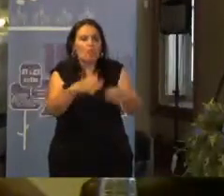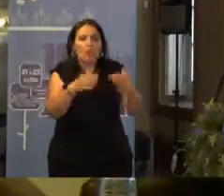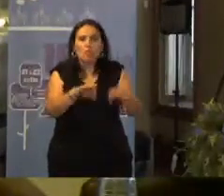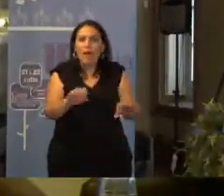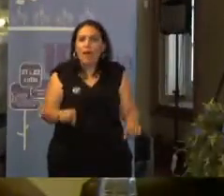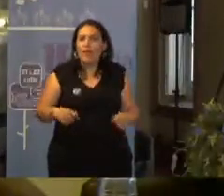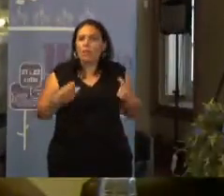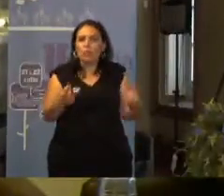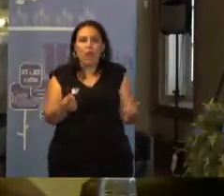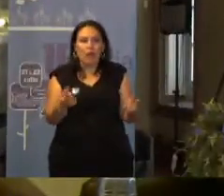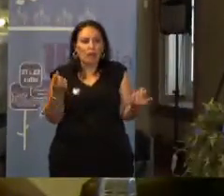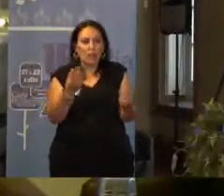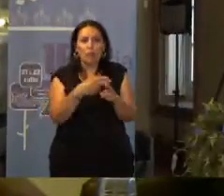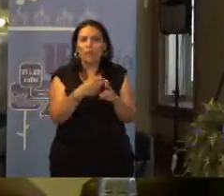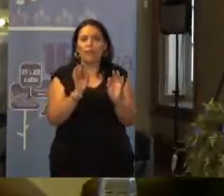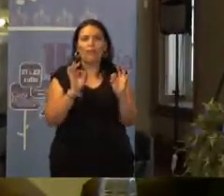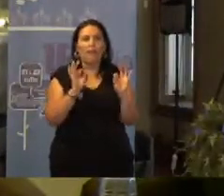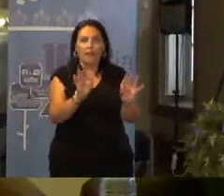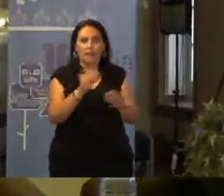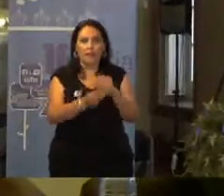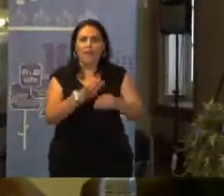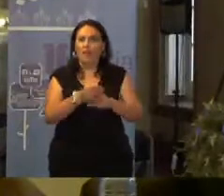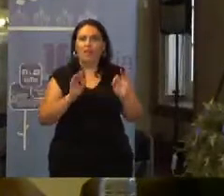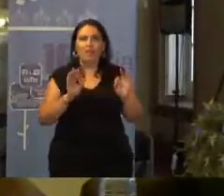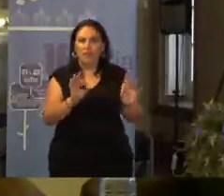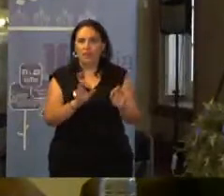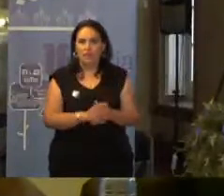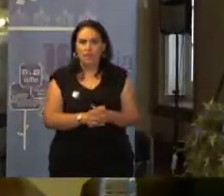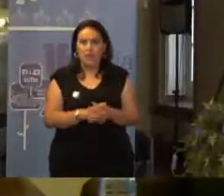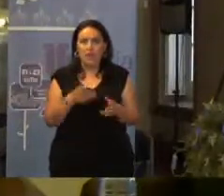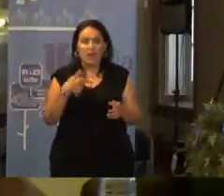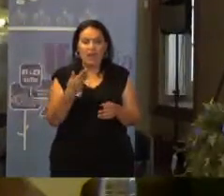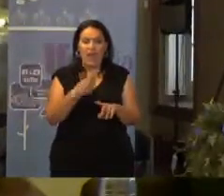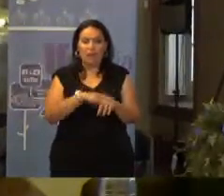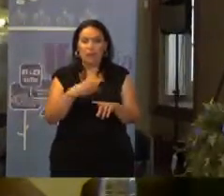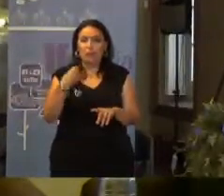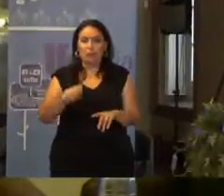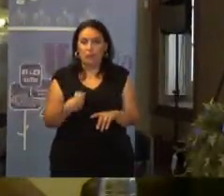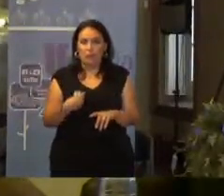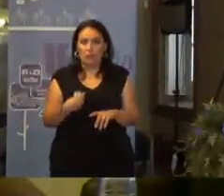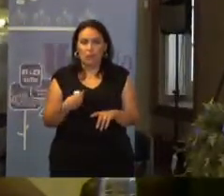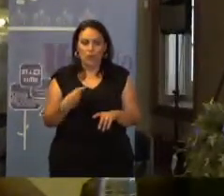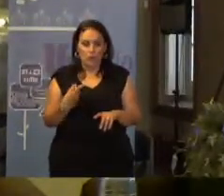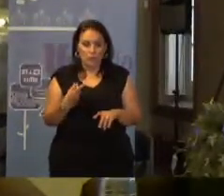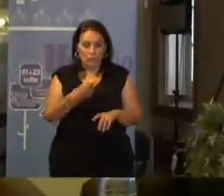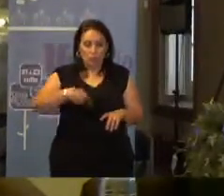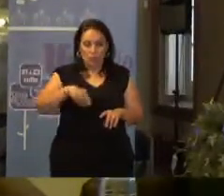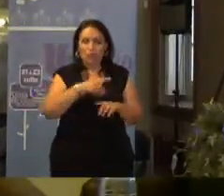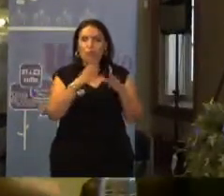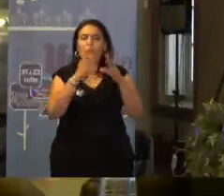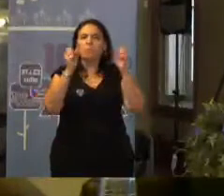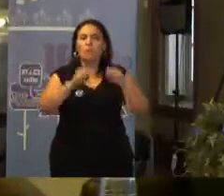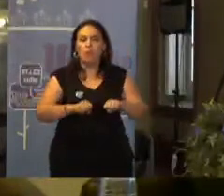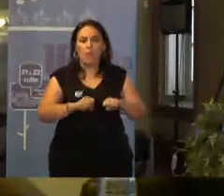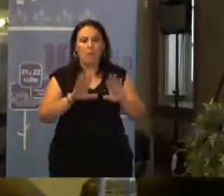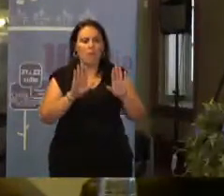como hai que facer a política. E ao mesmo tempo pactarmos tendo claros obxectivos ou non